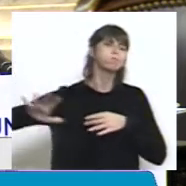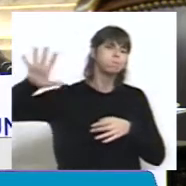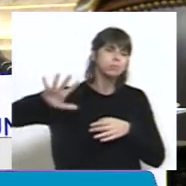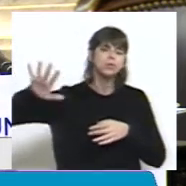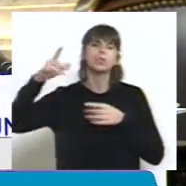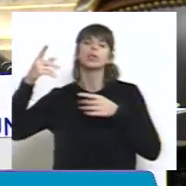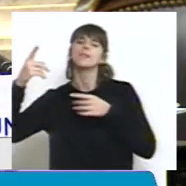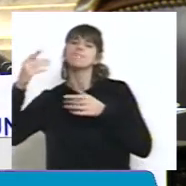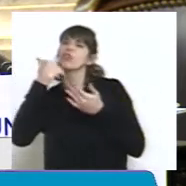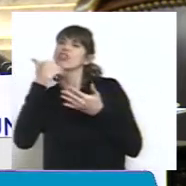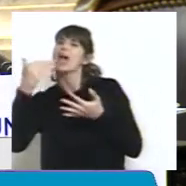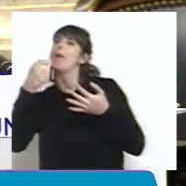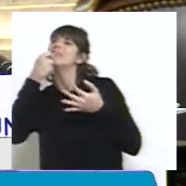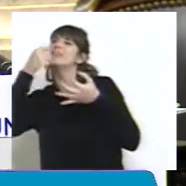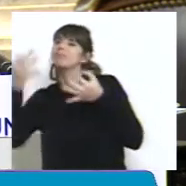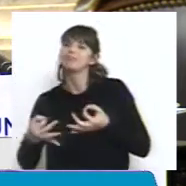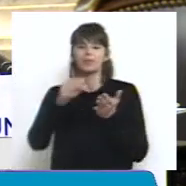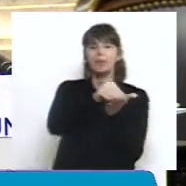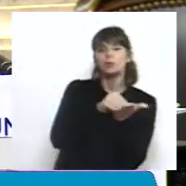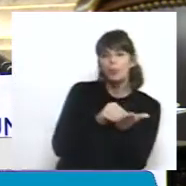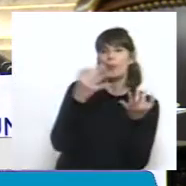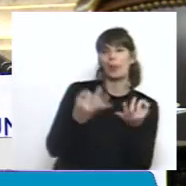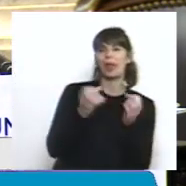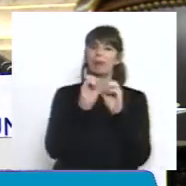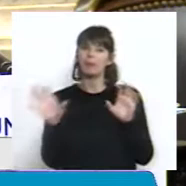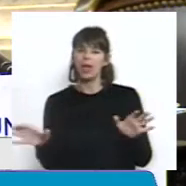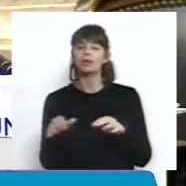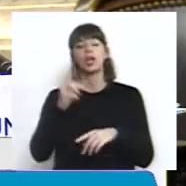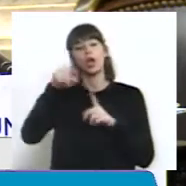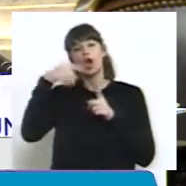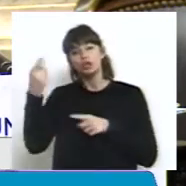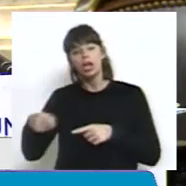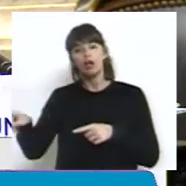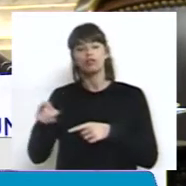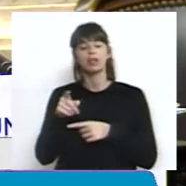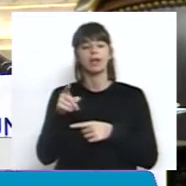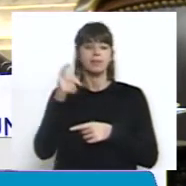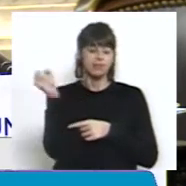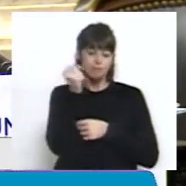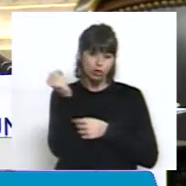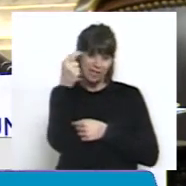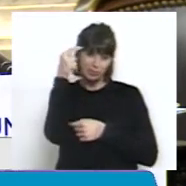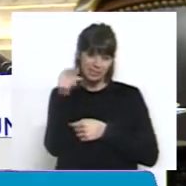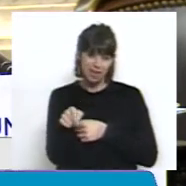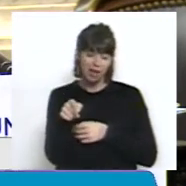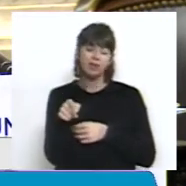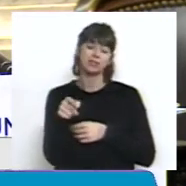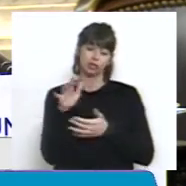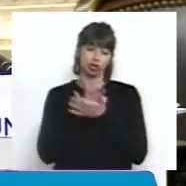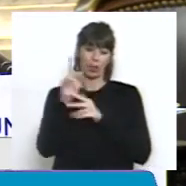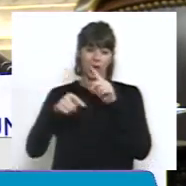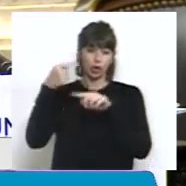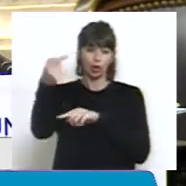se presupuestan. La otra cuestión que no se puede dejar de tener en cuenta, insisto, pensando en el año que